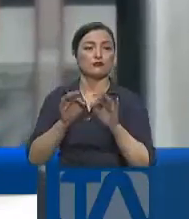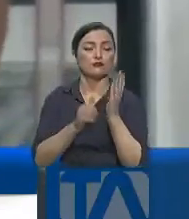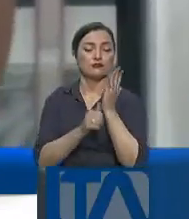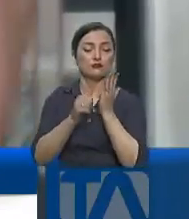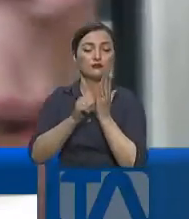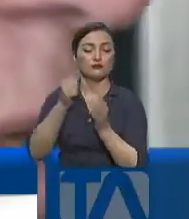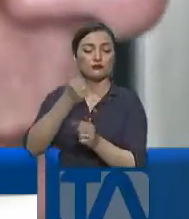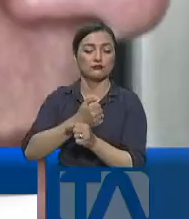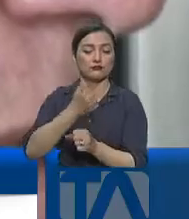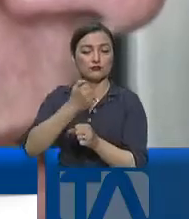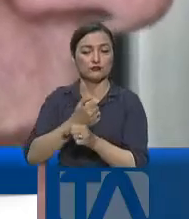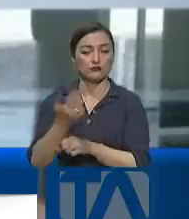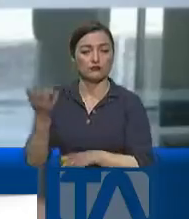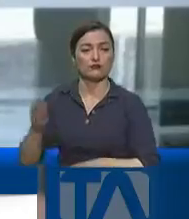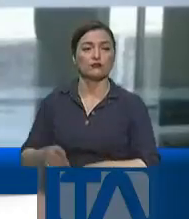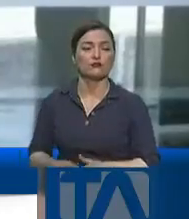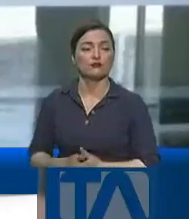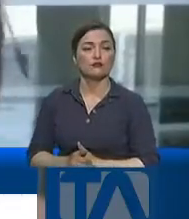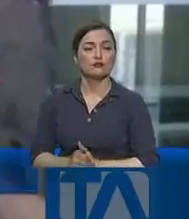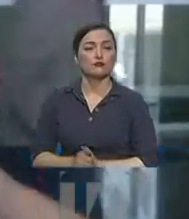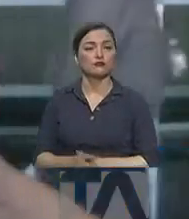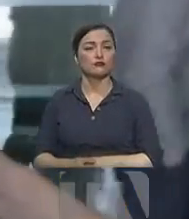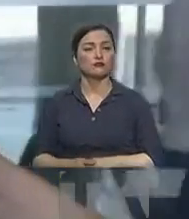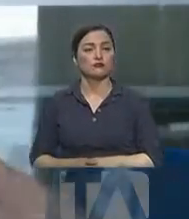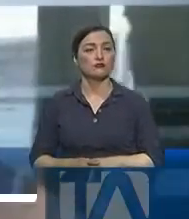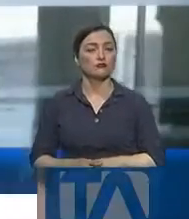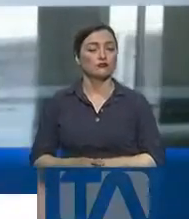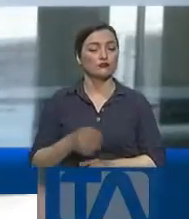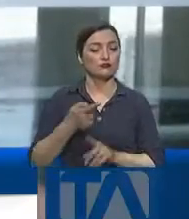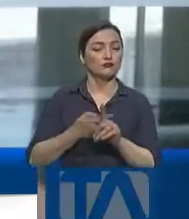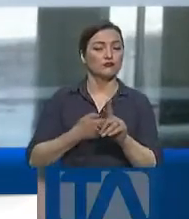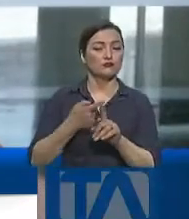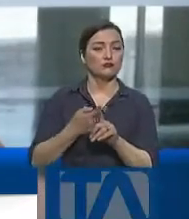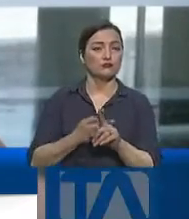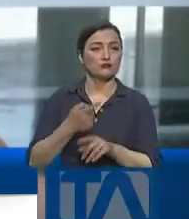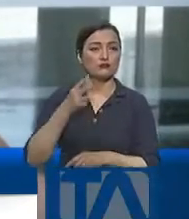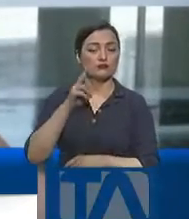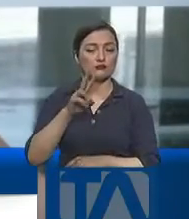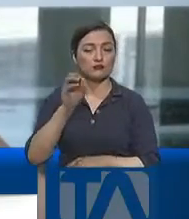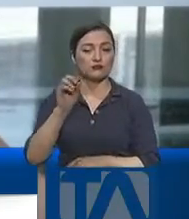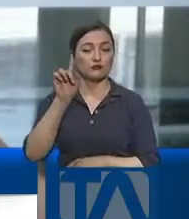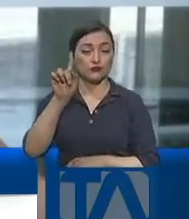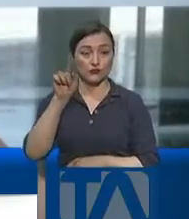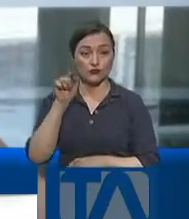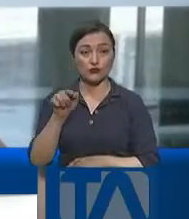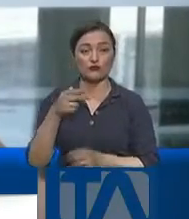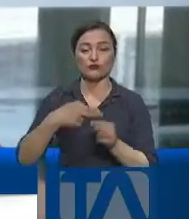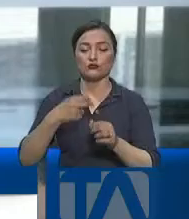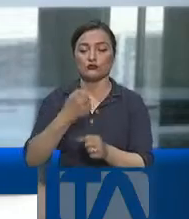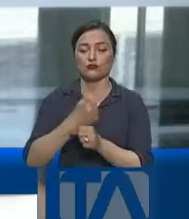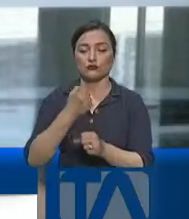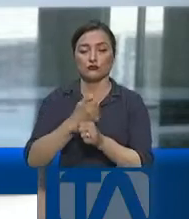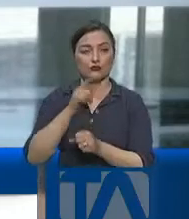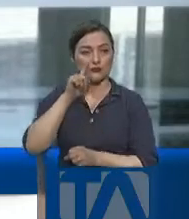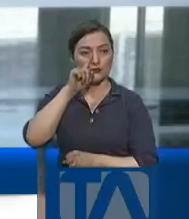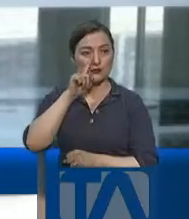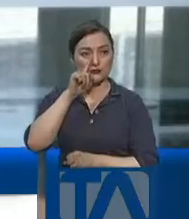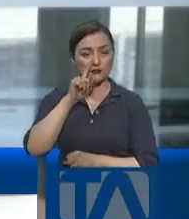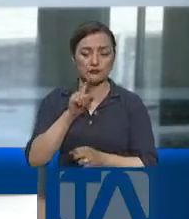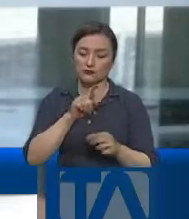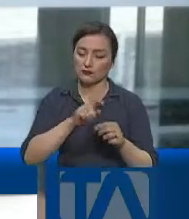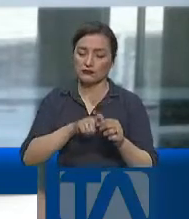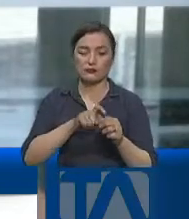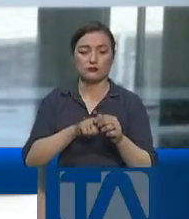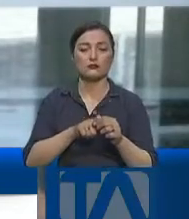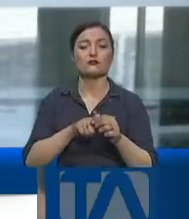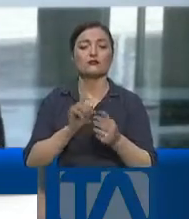ministro del trabajo Patricio donoso ya hemos generado en estos pocos meses 201000 plazas de trabajo y empleo con afiliación a